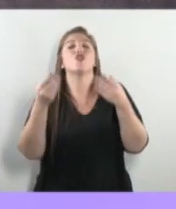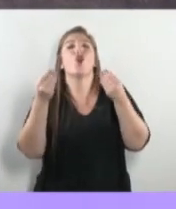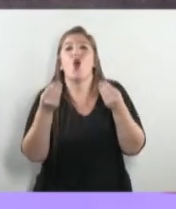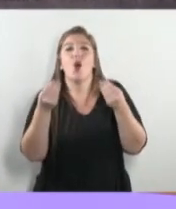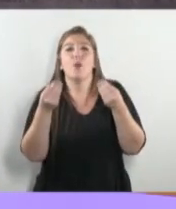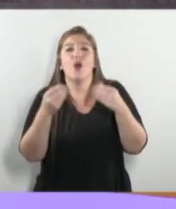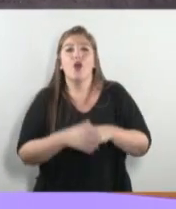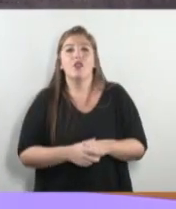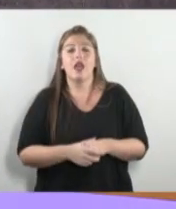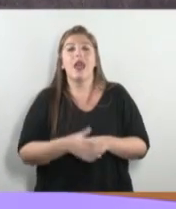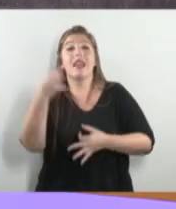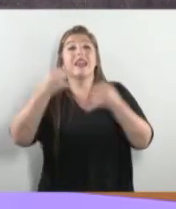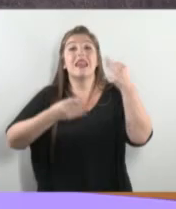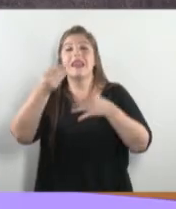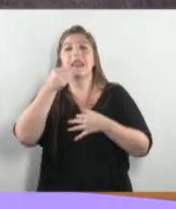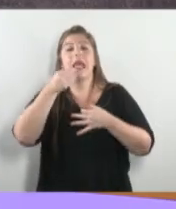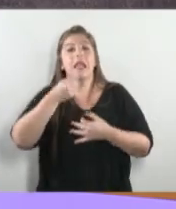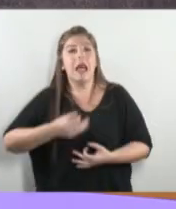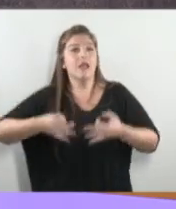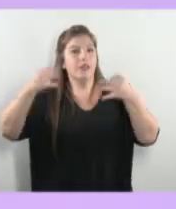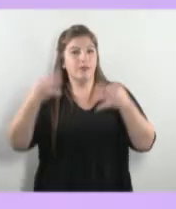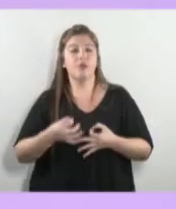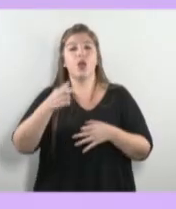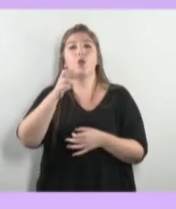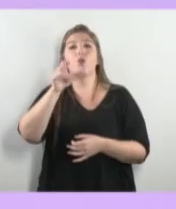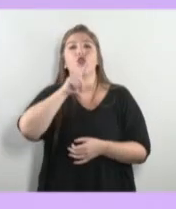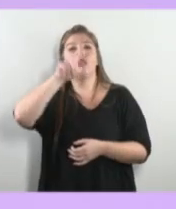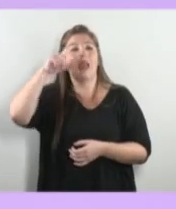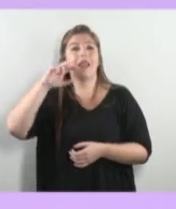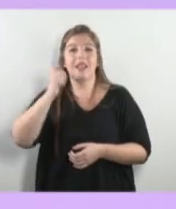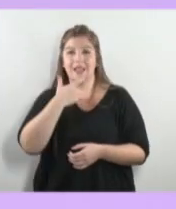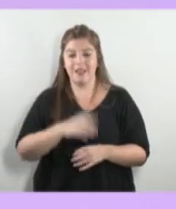una dieta balanceada en proteínas. Bien.